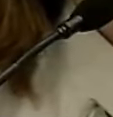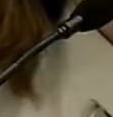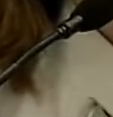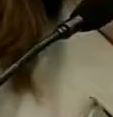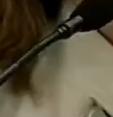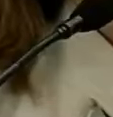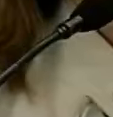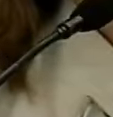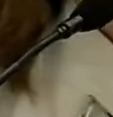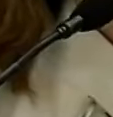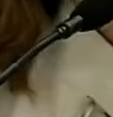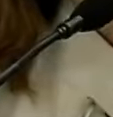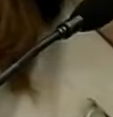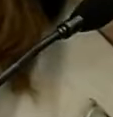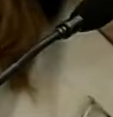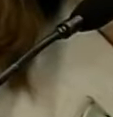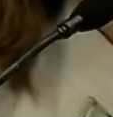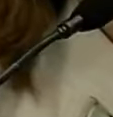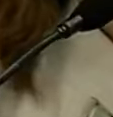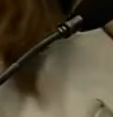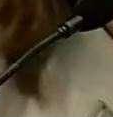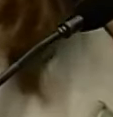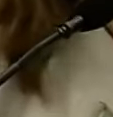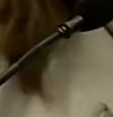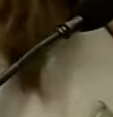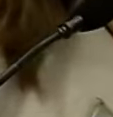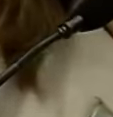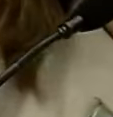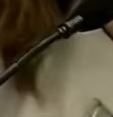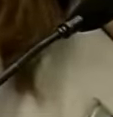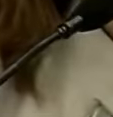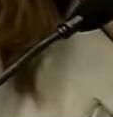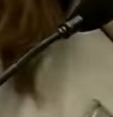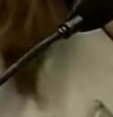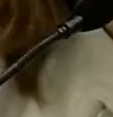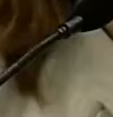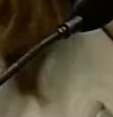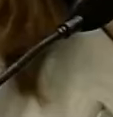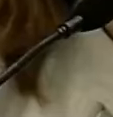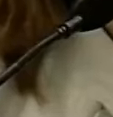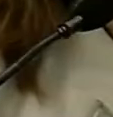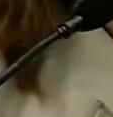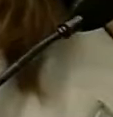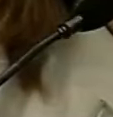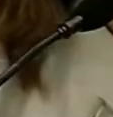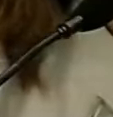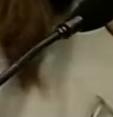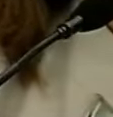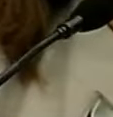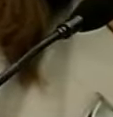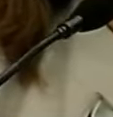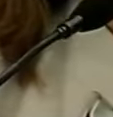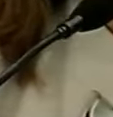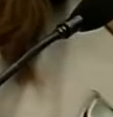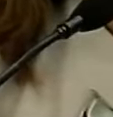que todos los miembros de las bandas y sus abogados trabajaron en conjunto para